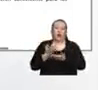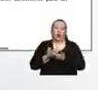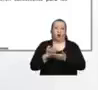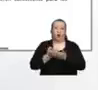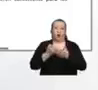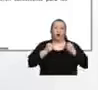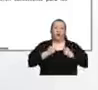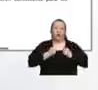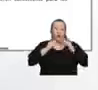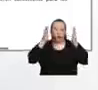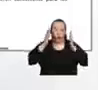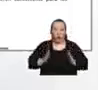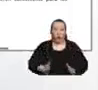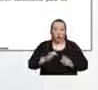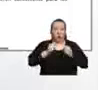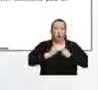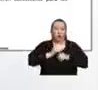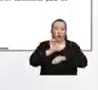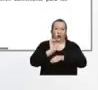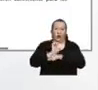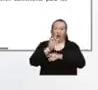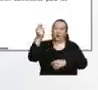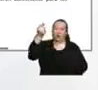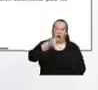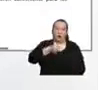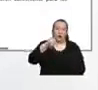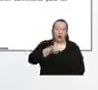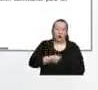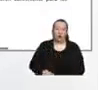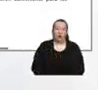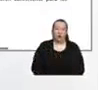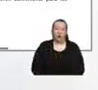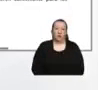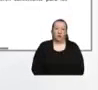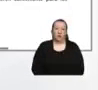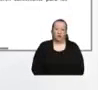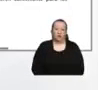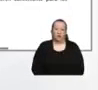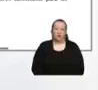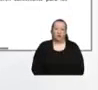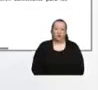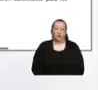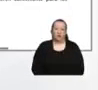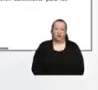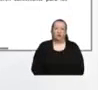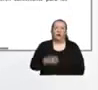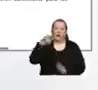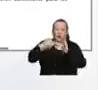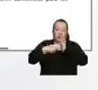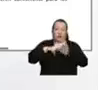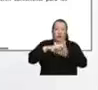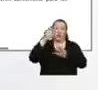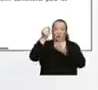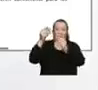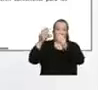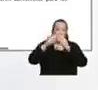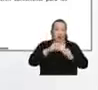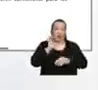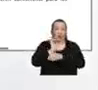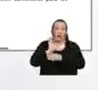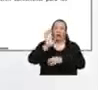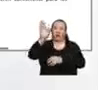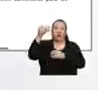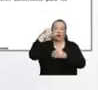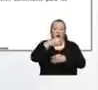la liquidez en la sangre es si se inyecta sangre no debía